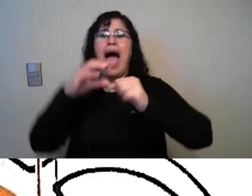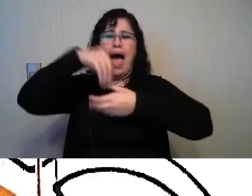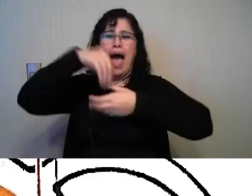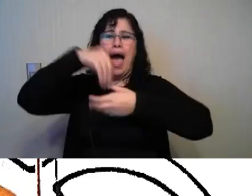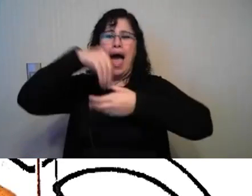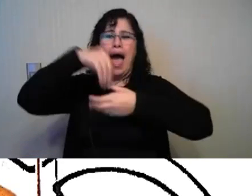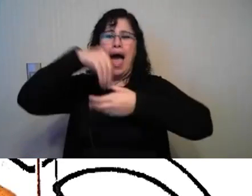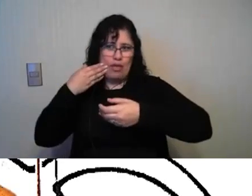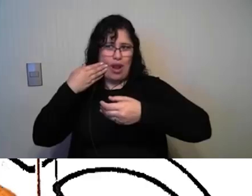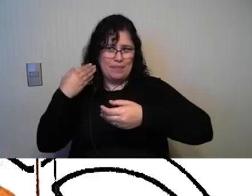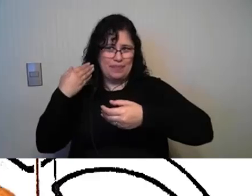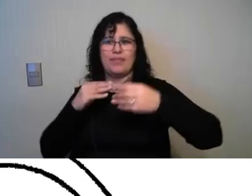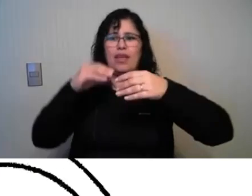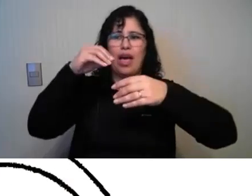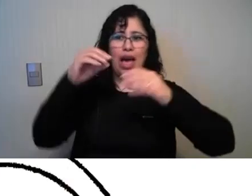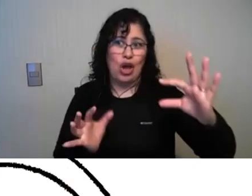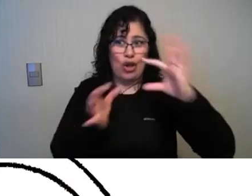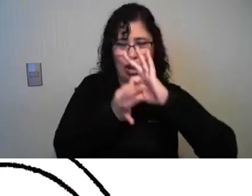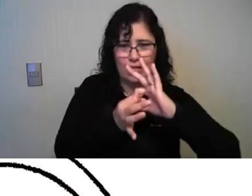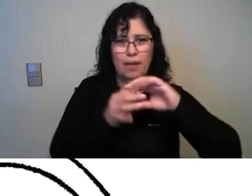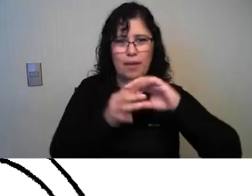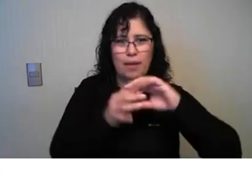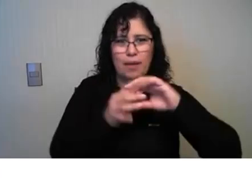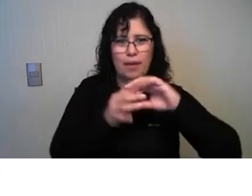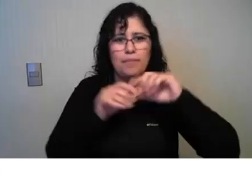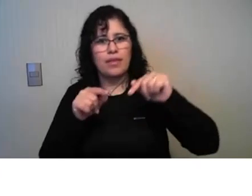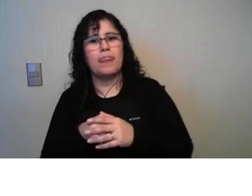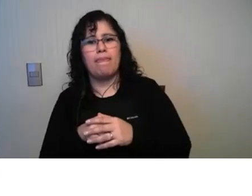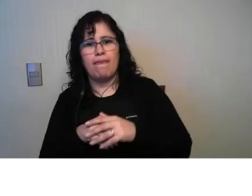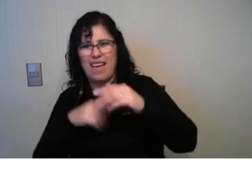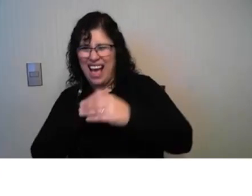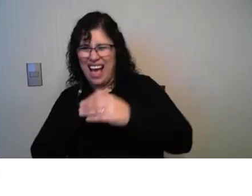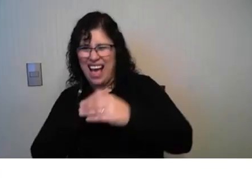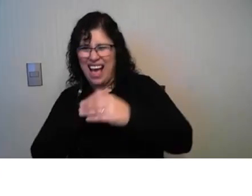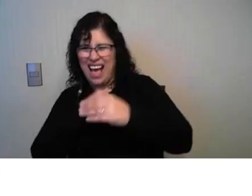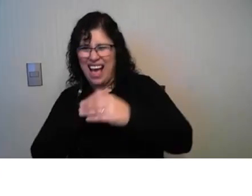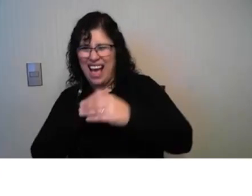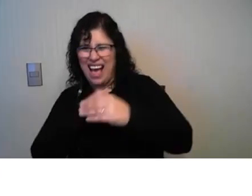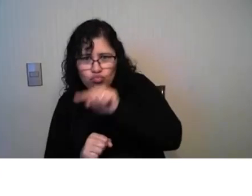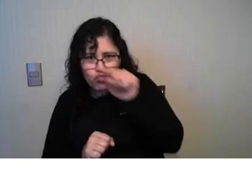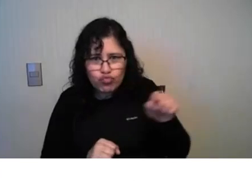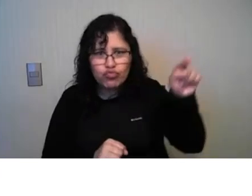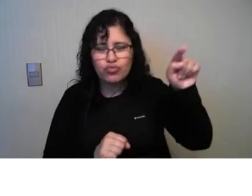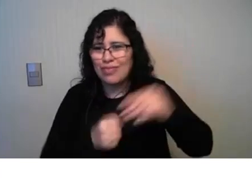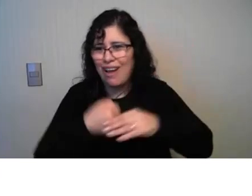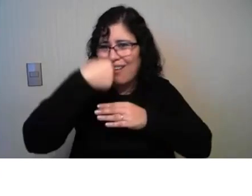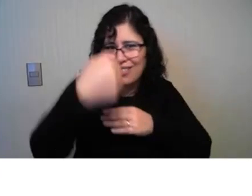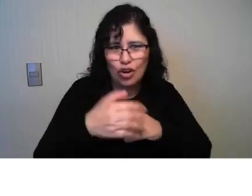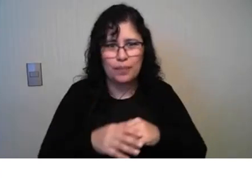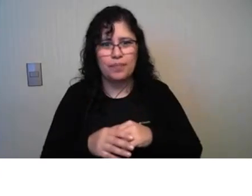Va por el cordón lateral y es anterior respecto a este que está aquí, que sería un